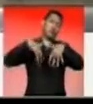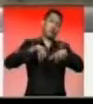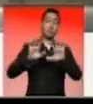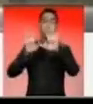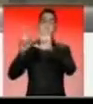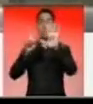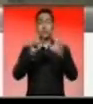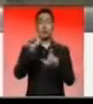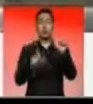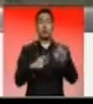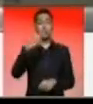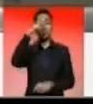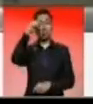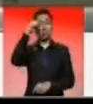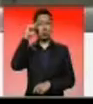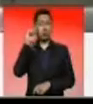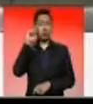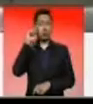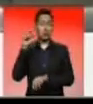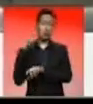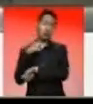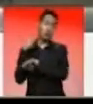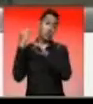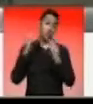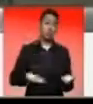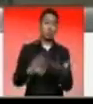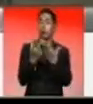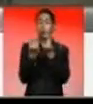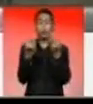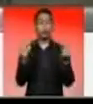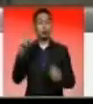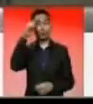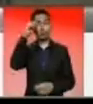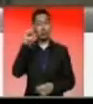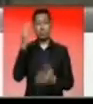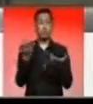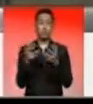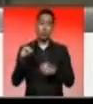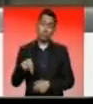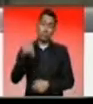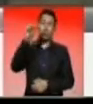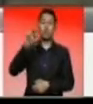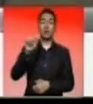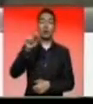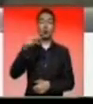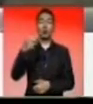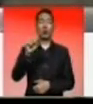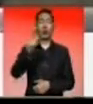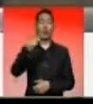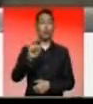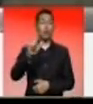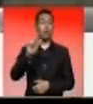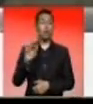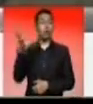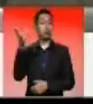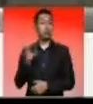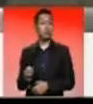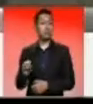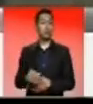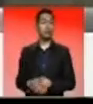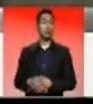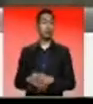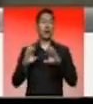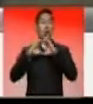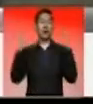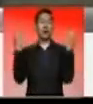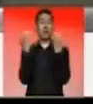decenas de heridos en un estadio de fútbol de Uige, en el norte de Angola. Según testigos, cientos de aficionados se agolparon contra las puertas del